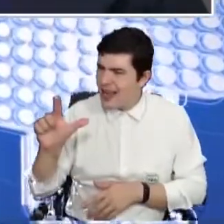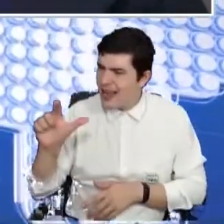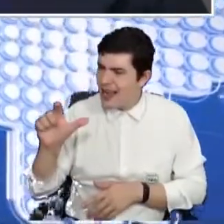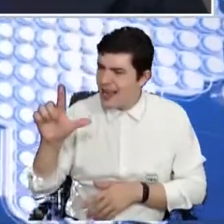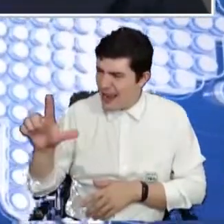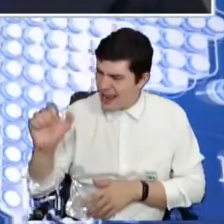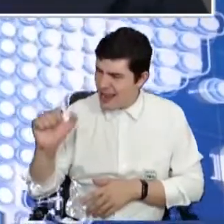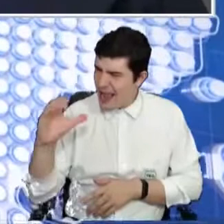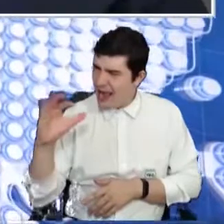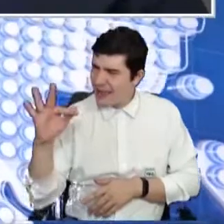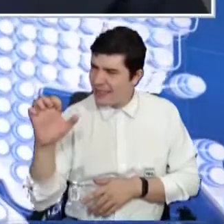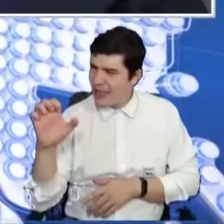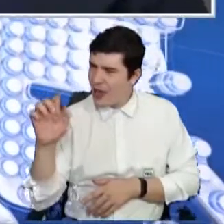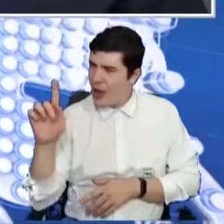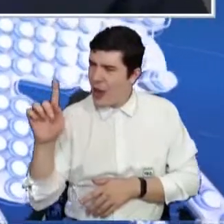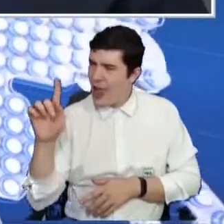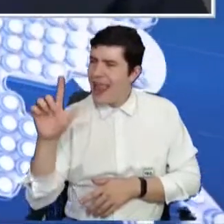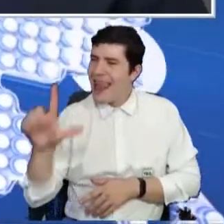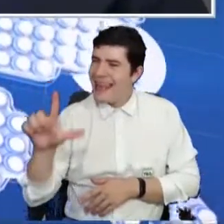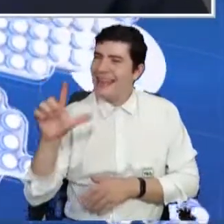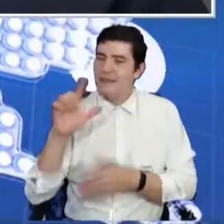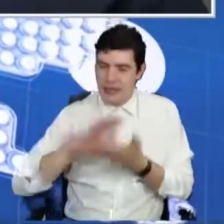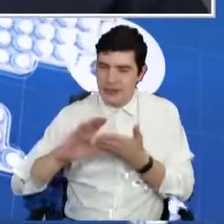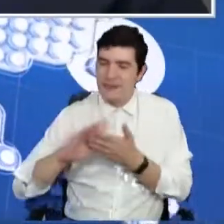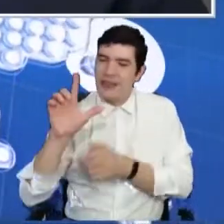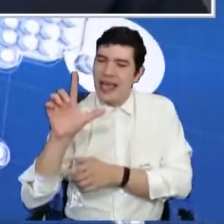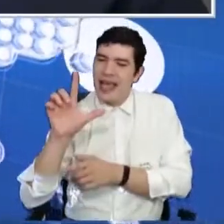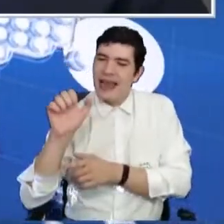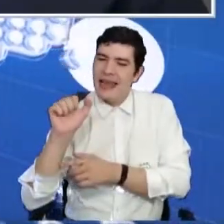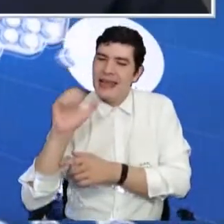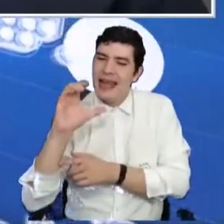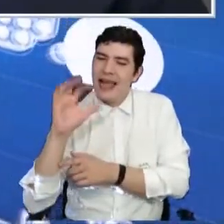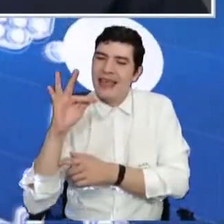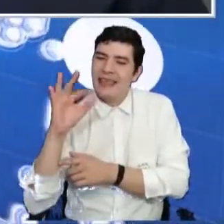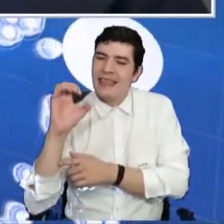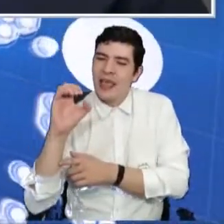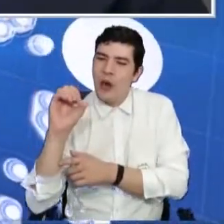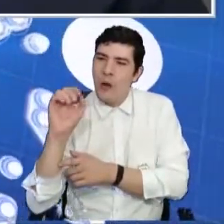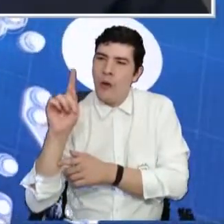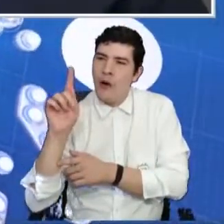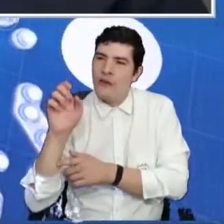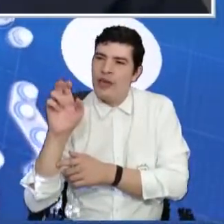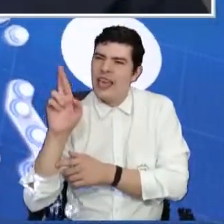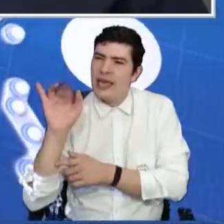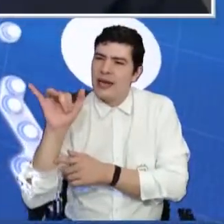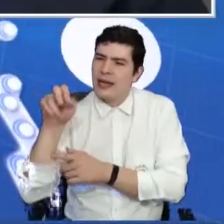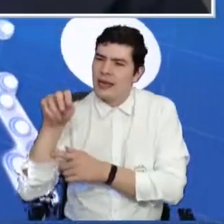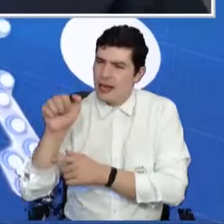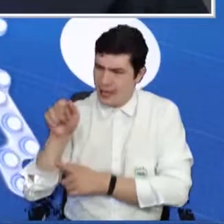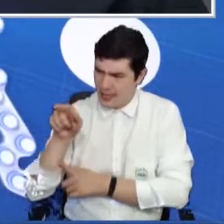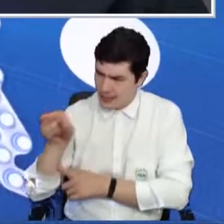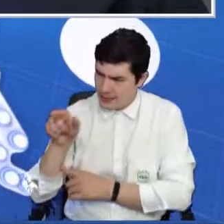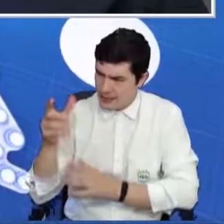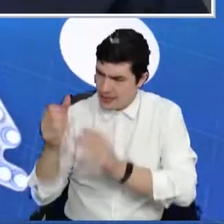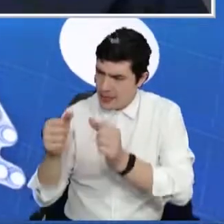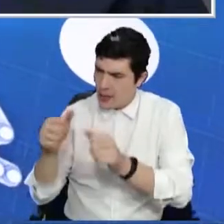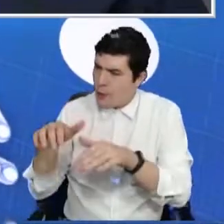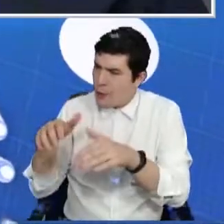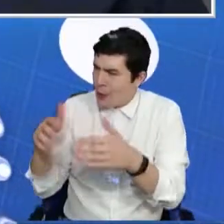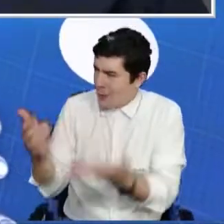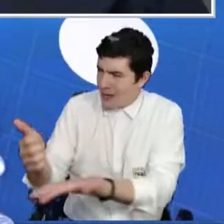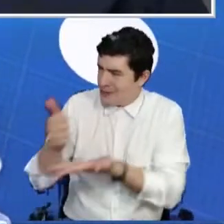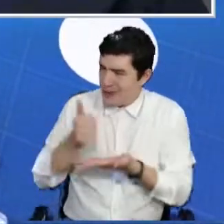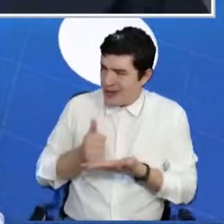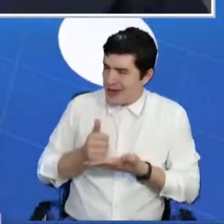ayuda este derivado en el cuerpo? ¿Y podríamos pensar nosotros que actuaría como una especie de